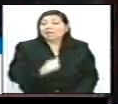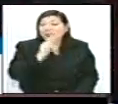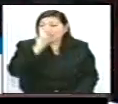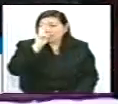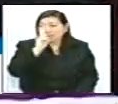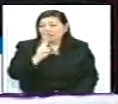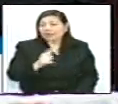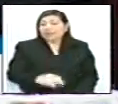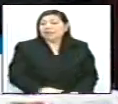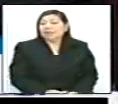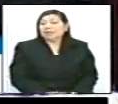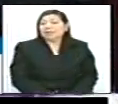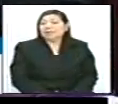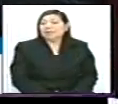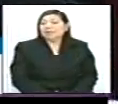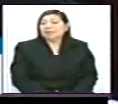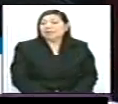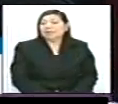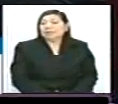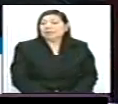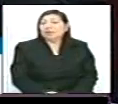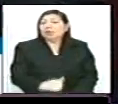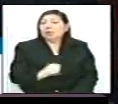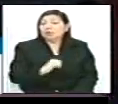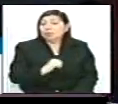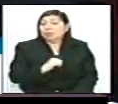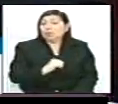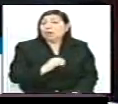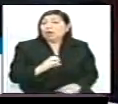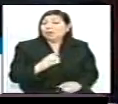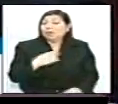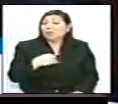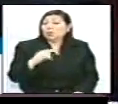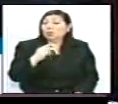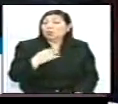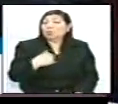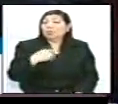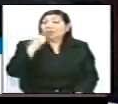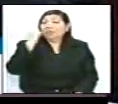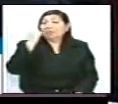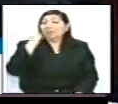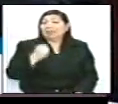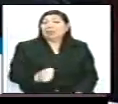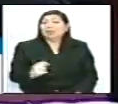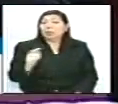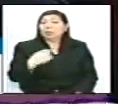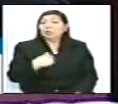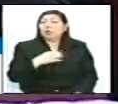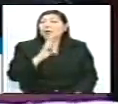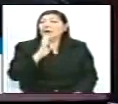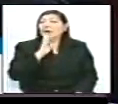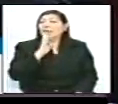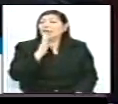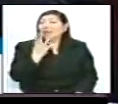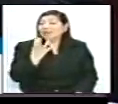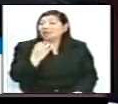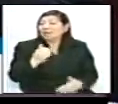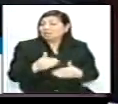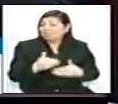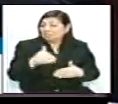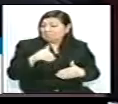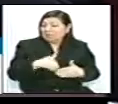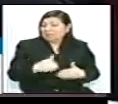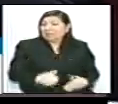respeto y un amedrentamiento, señora. Porque yo estoy haciendo uso de mi derecho al uso de la palabra. O sea, quieren adelanto